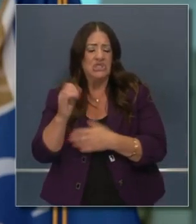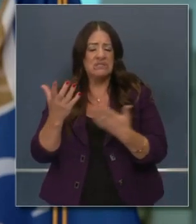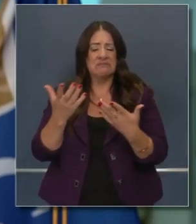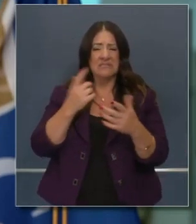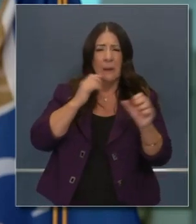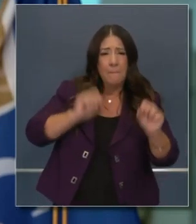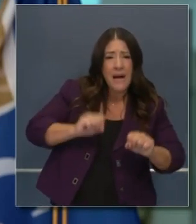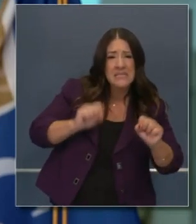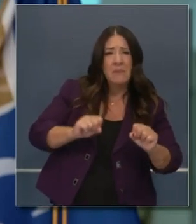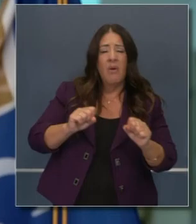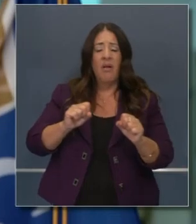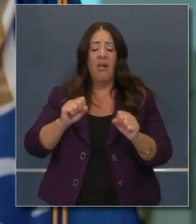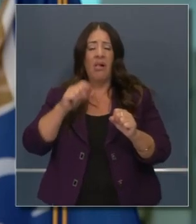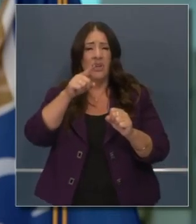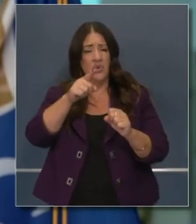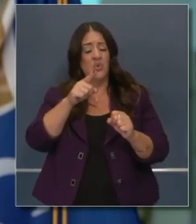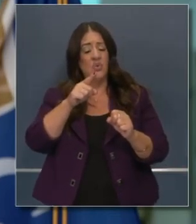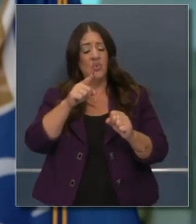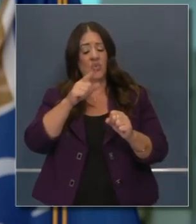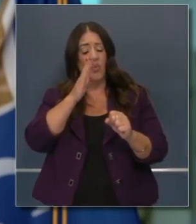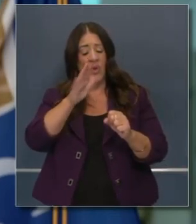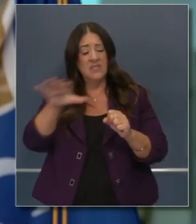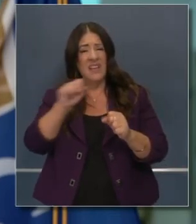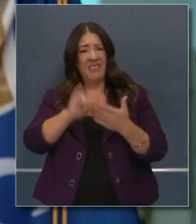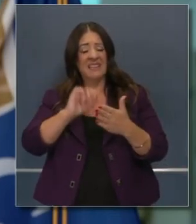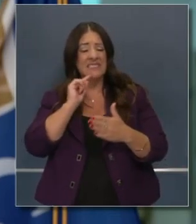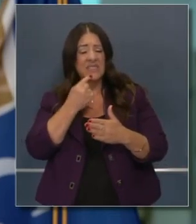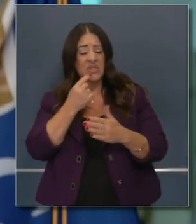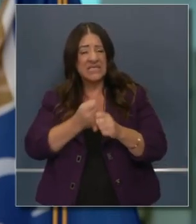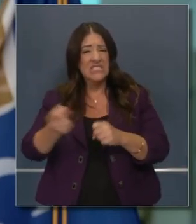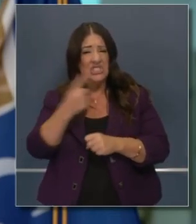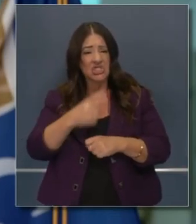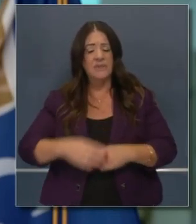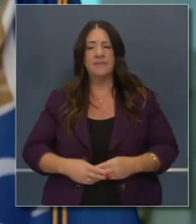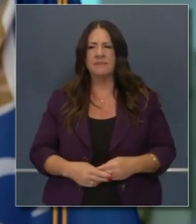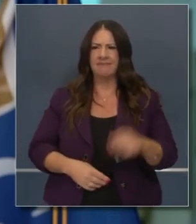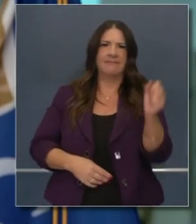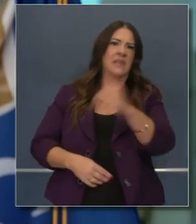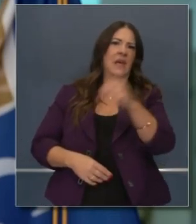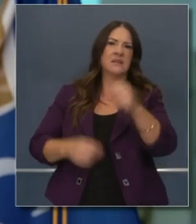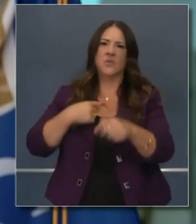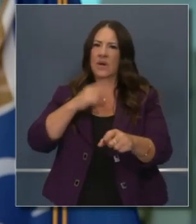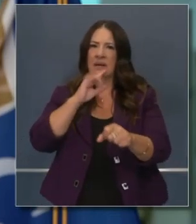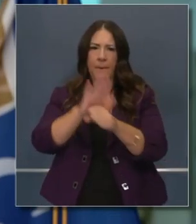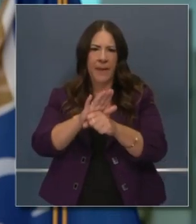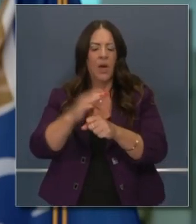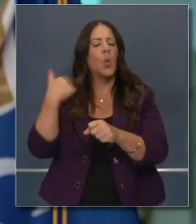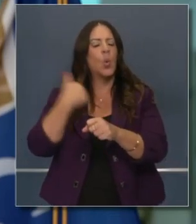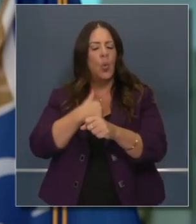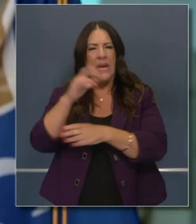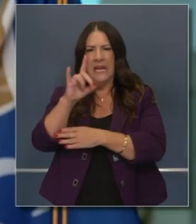cuidados médicos van a ser más asequibles. ¿Está en su agenda? Estamos comprometidos a